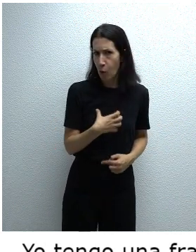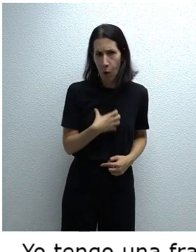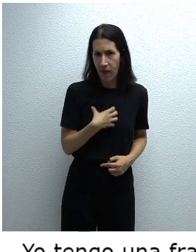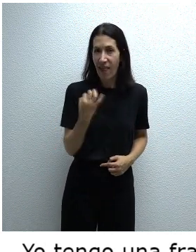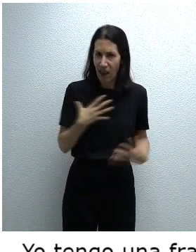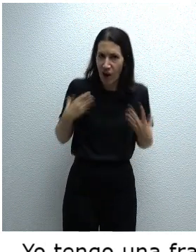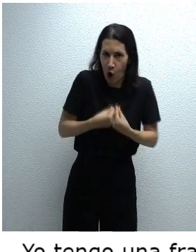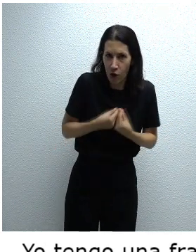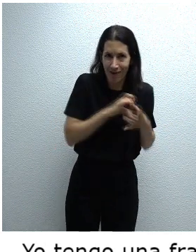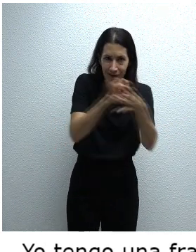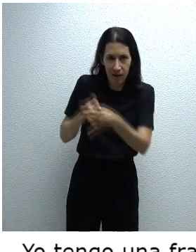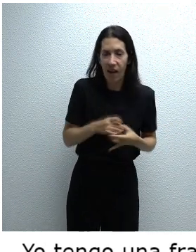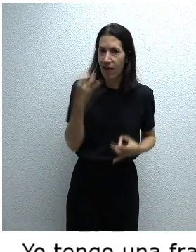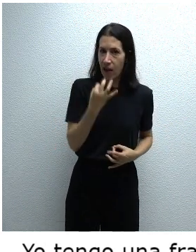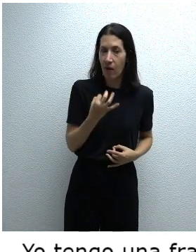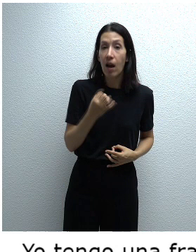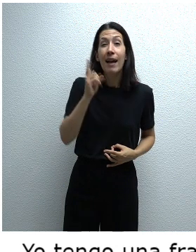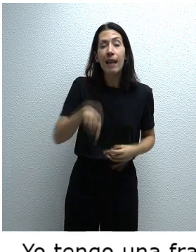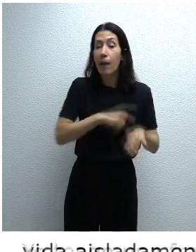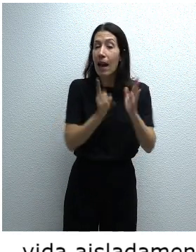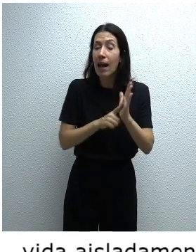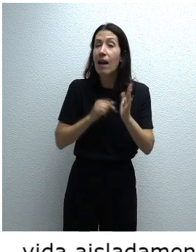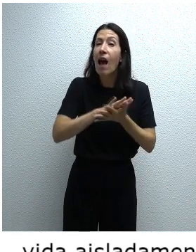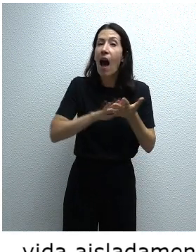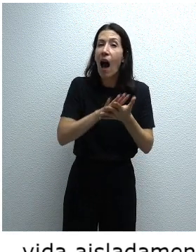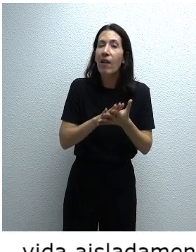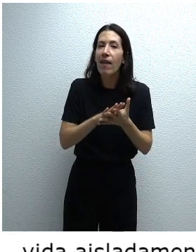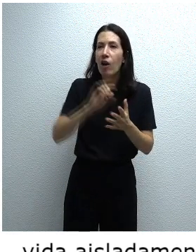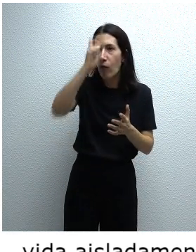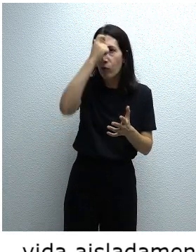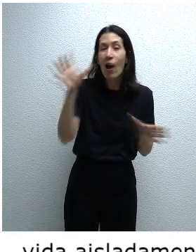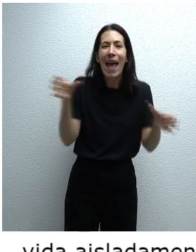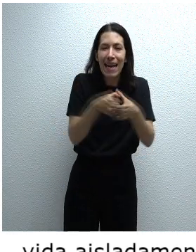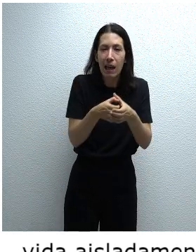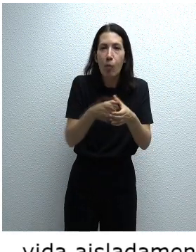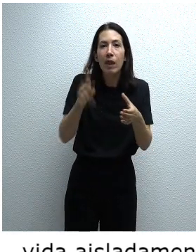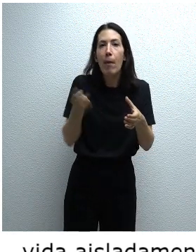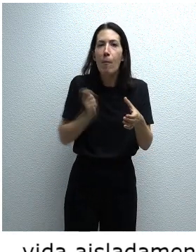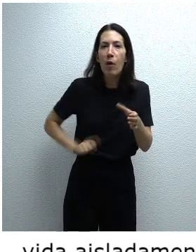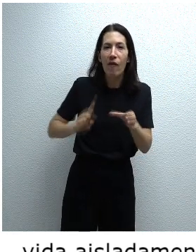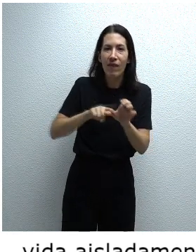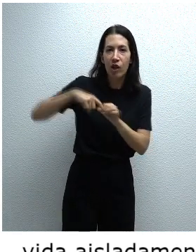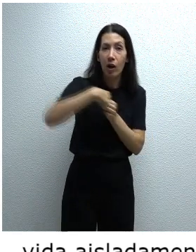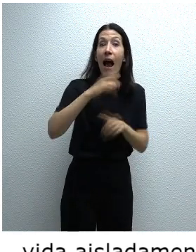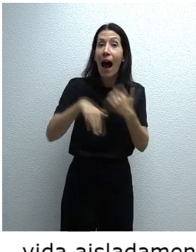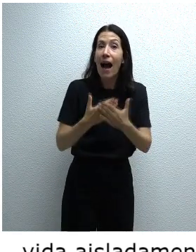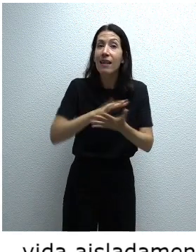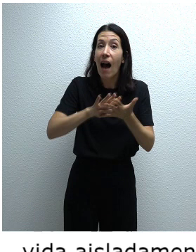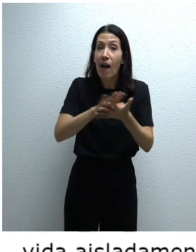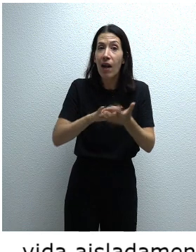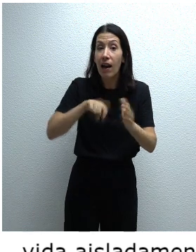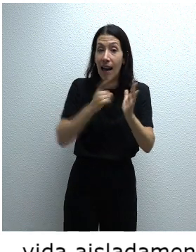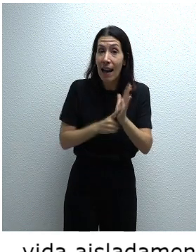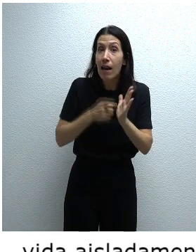es que habla mucho de equipos, de interprofesionalidad, incluso habla de mesa redonda